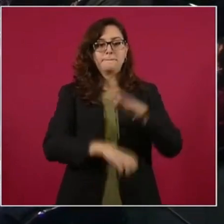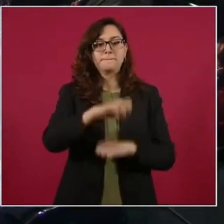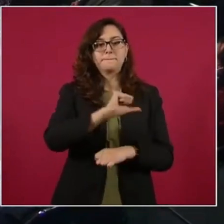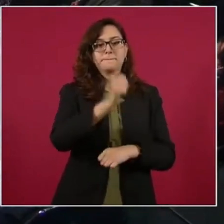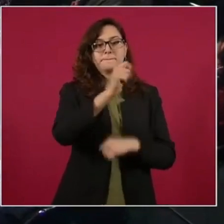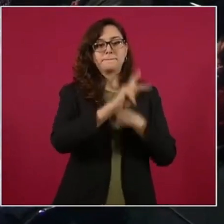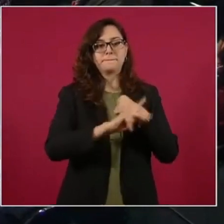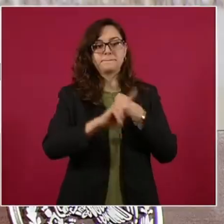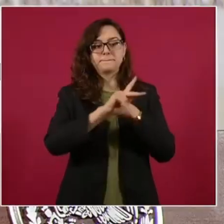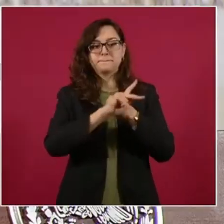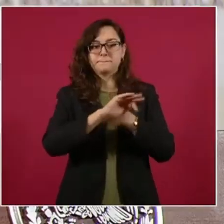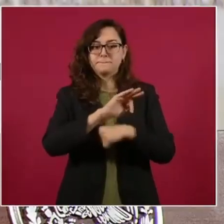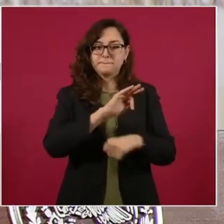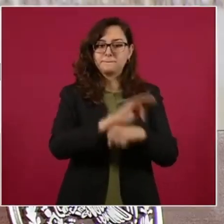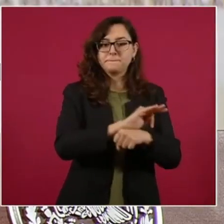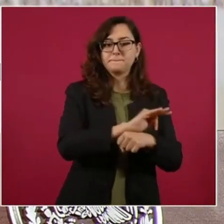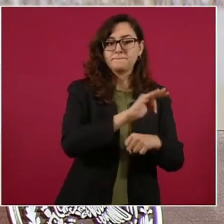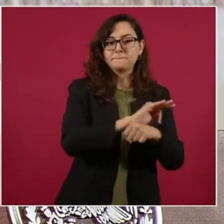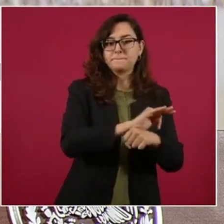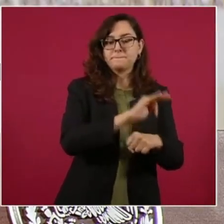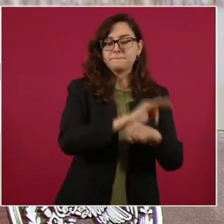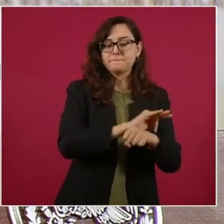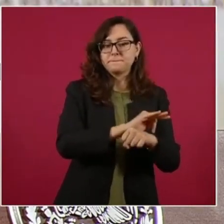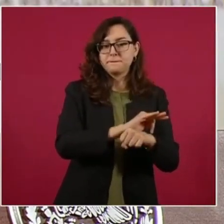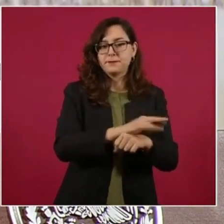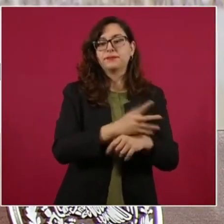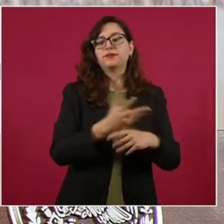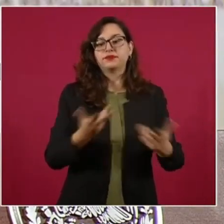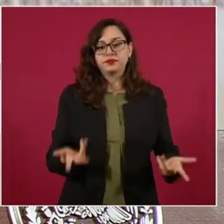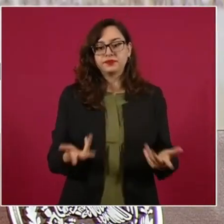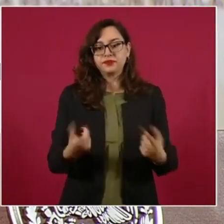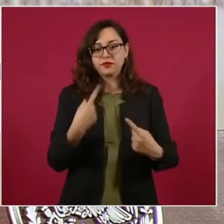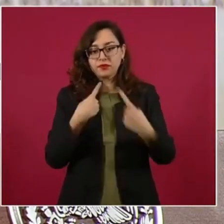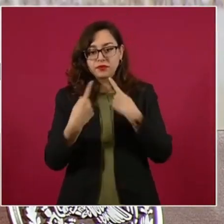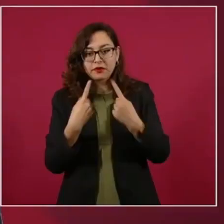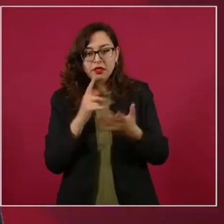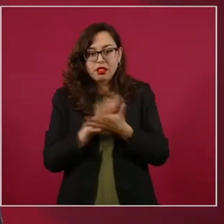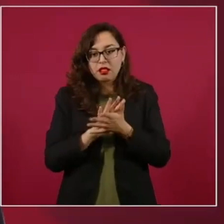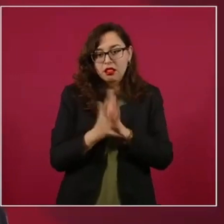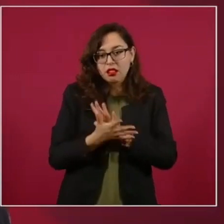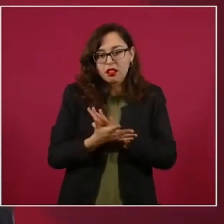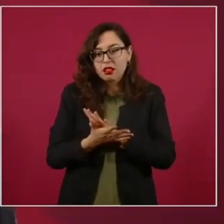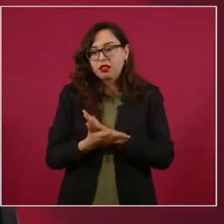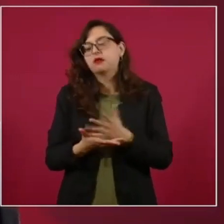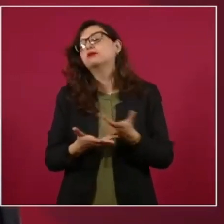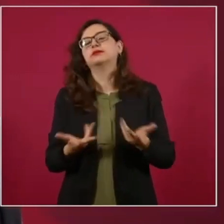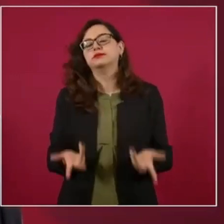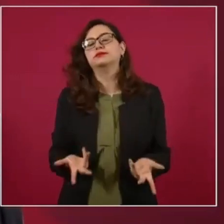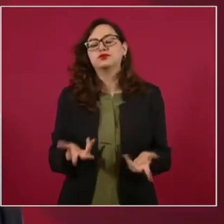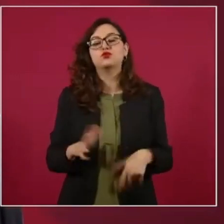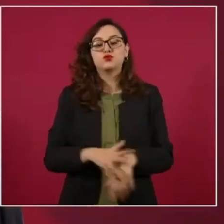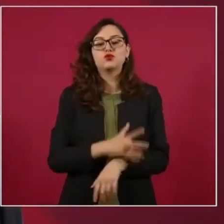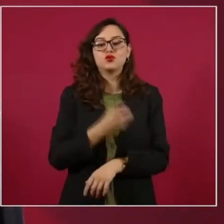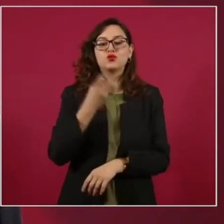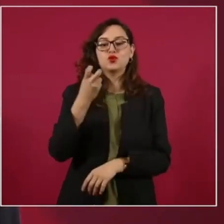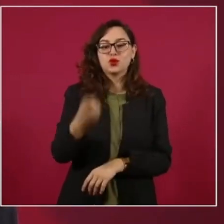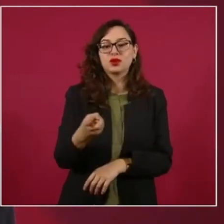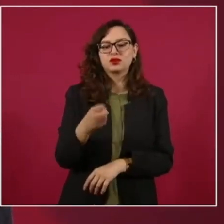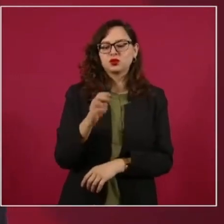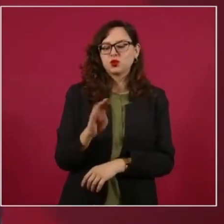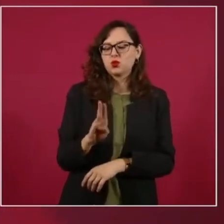y fue parte de una negociación. Por eso toda la desconfianza de los acuerdos de